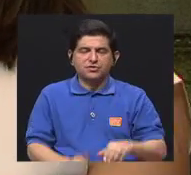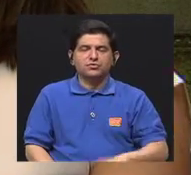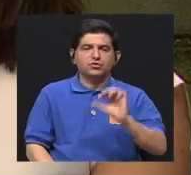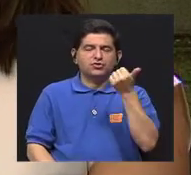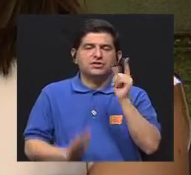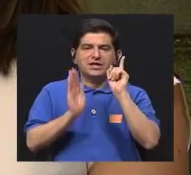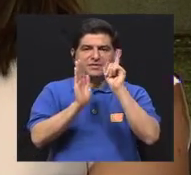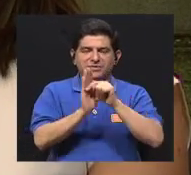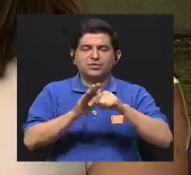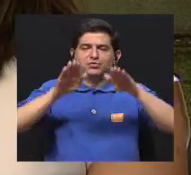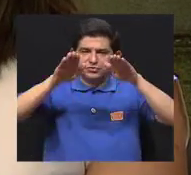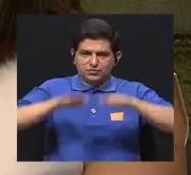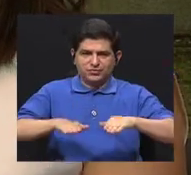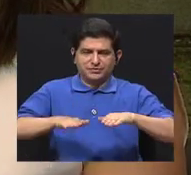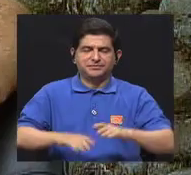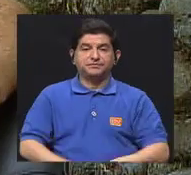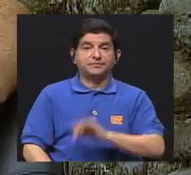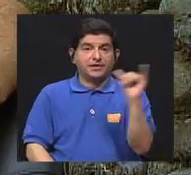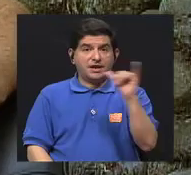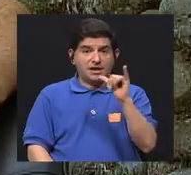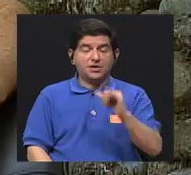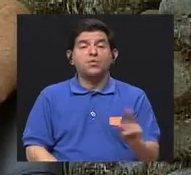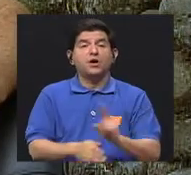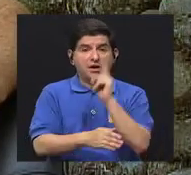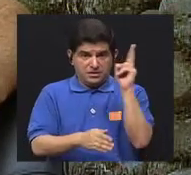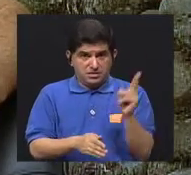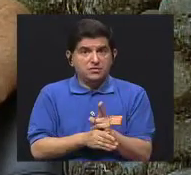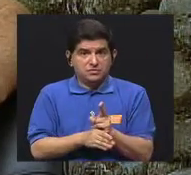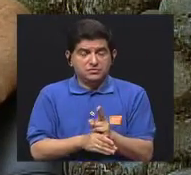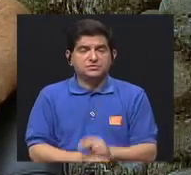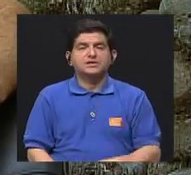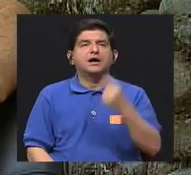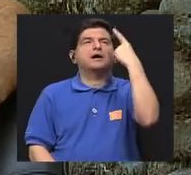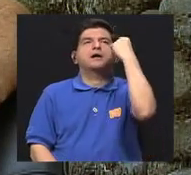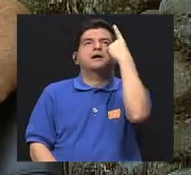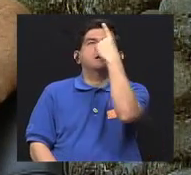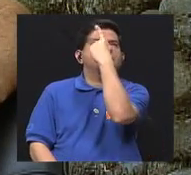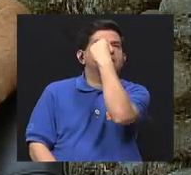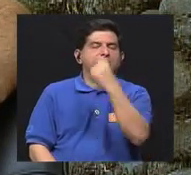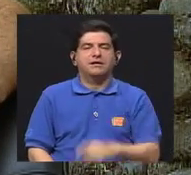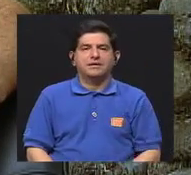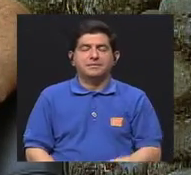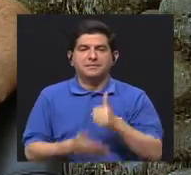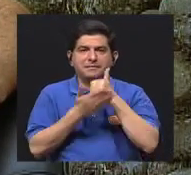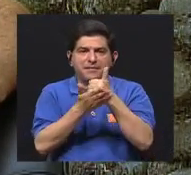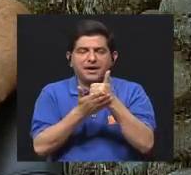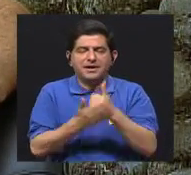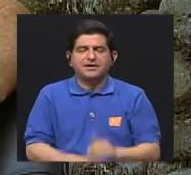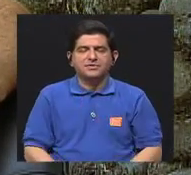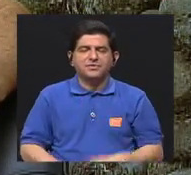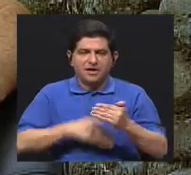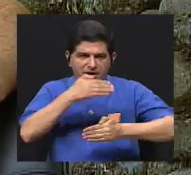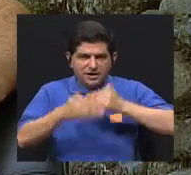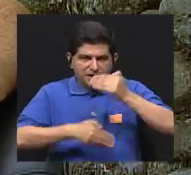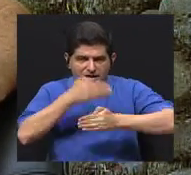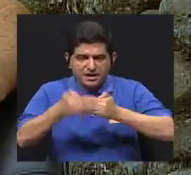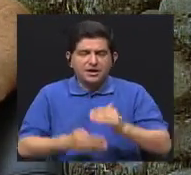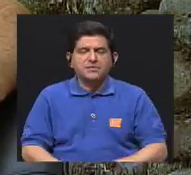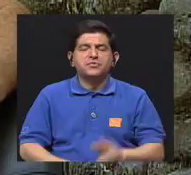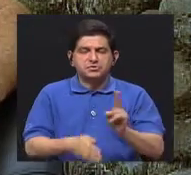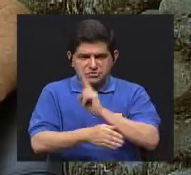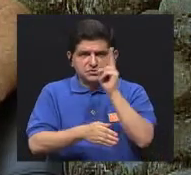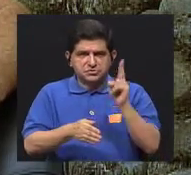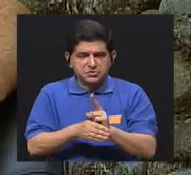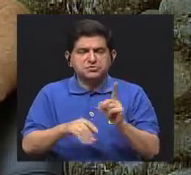unos 10 minutos de descanso. Y también se puede usar lágrimas artificiales o lubricantes artificiales, que se pueden